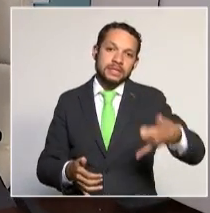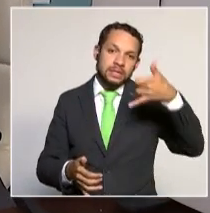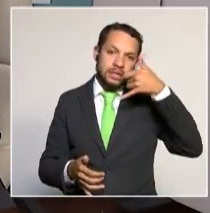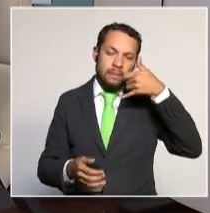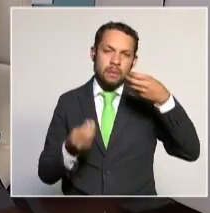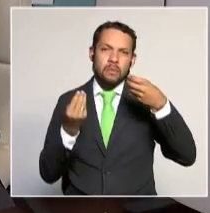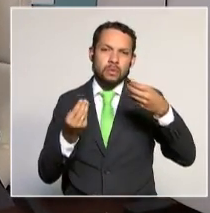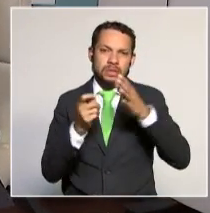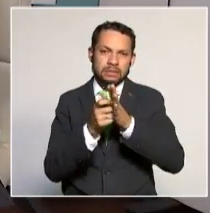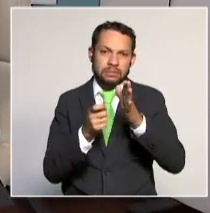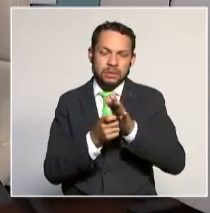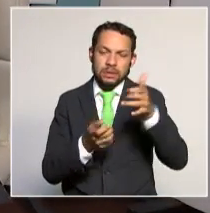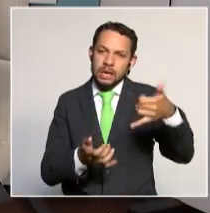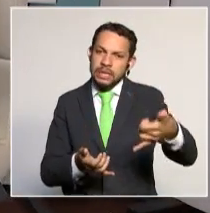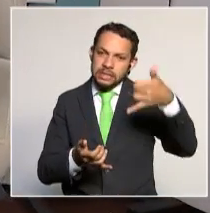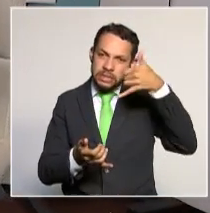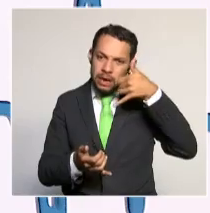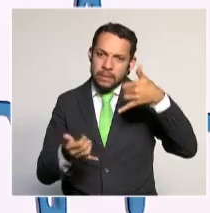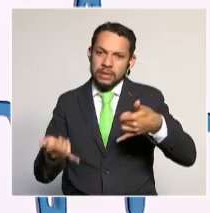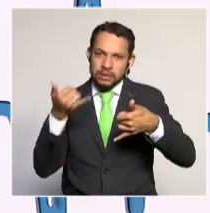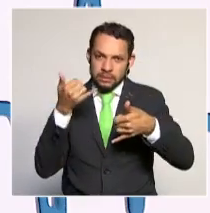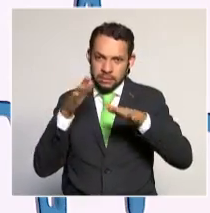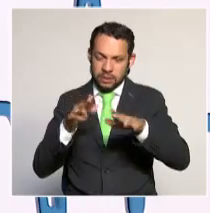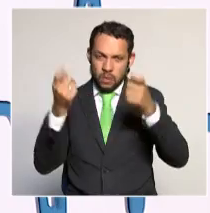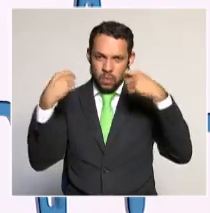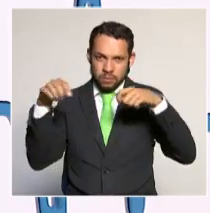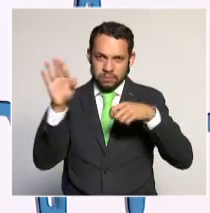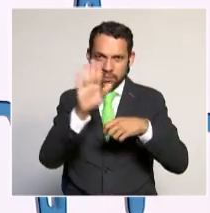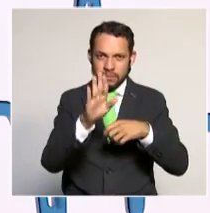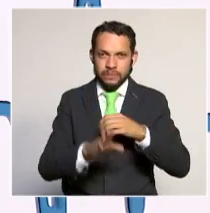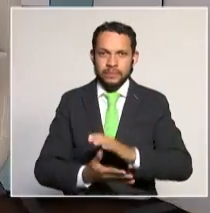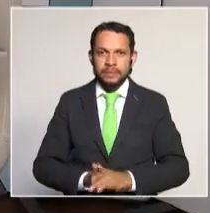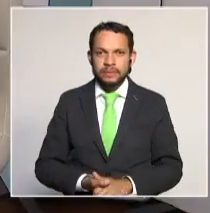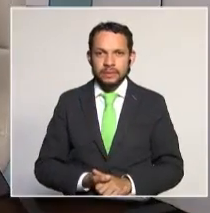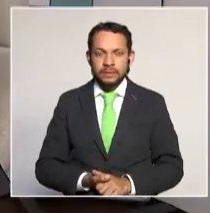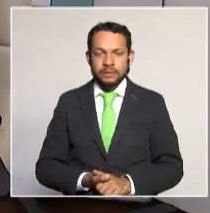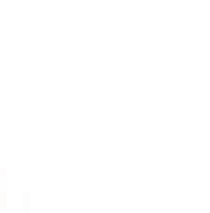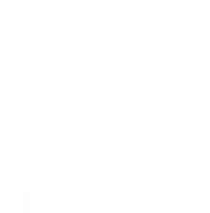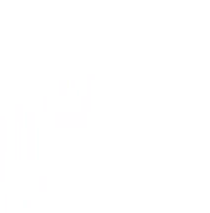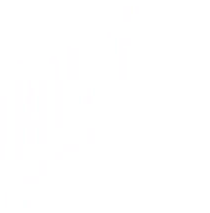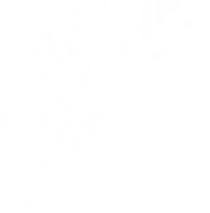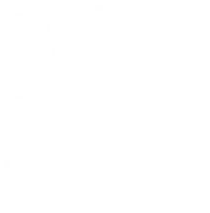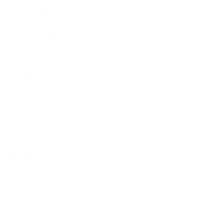tema. Vamos a este corte de comerciales y ya regresamos.